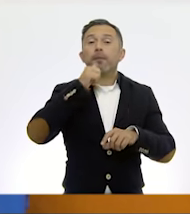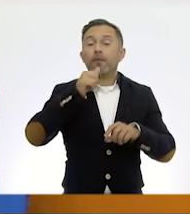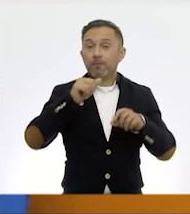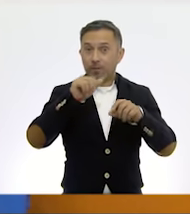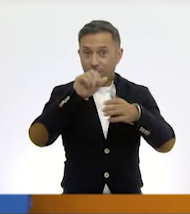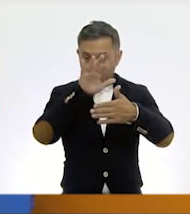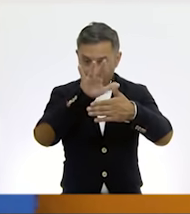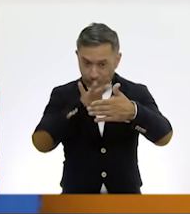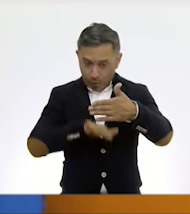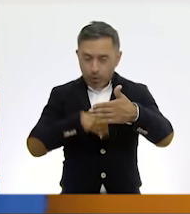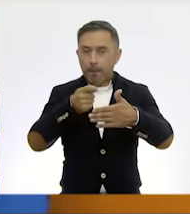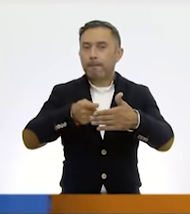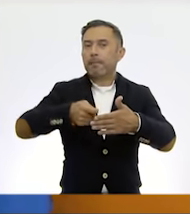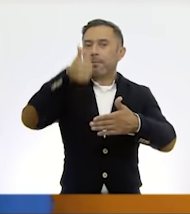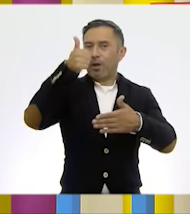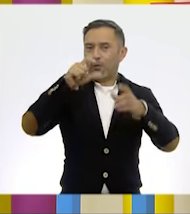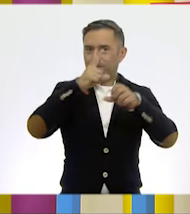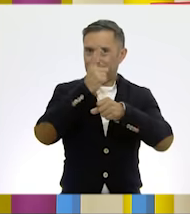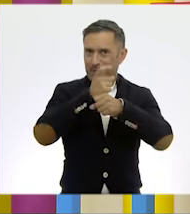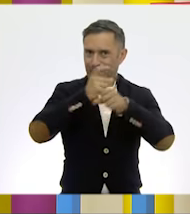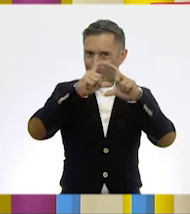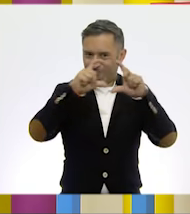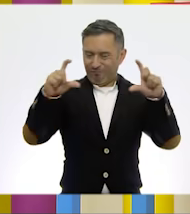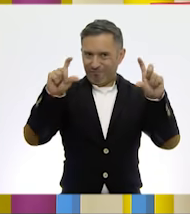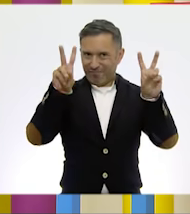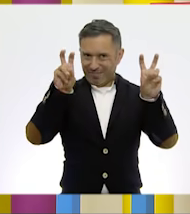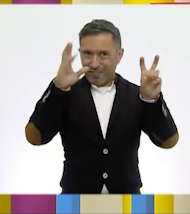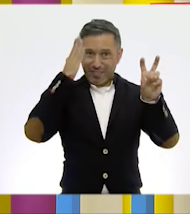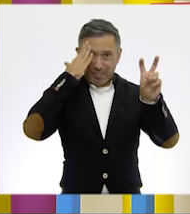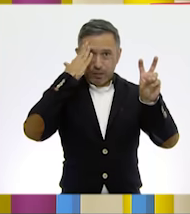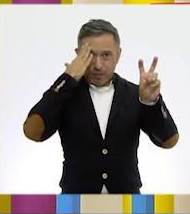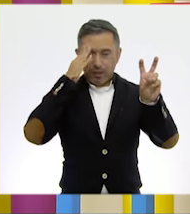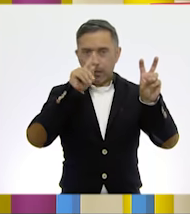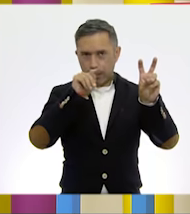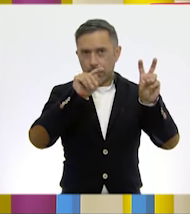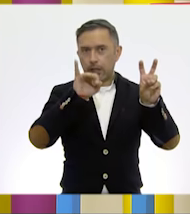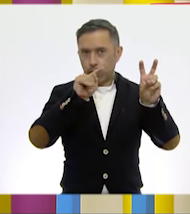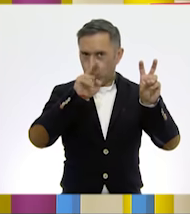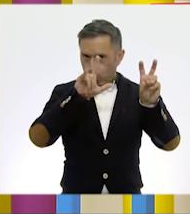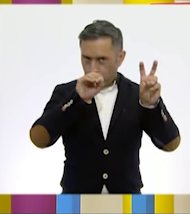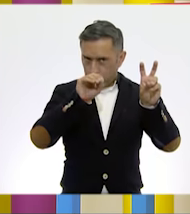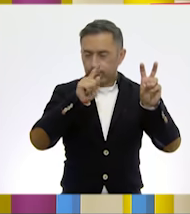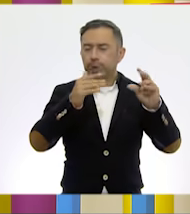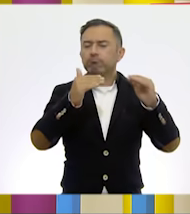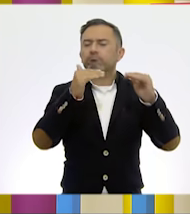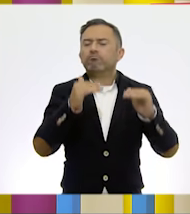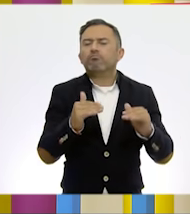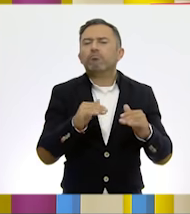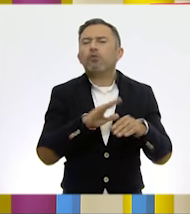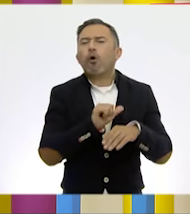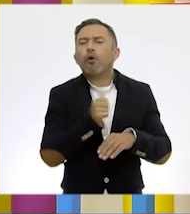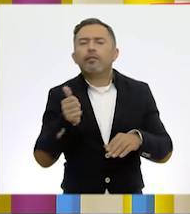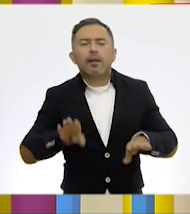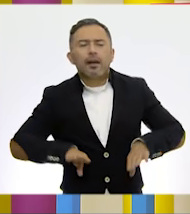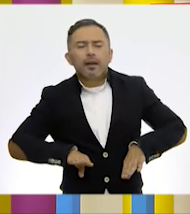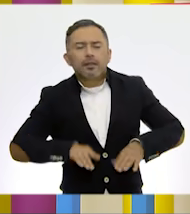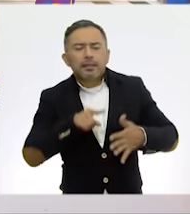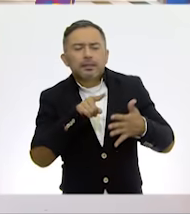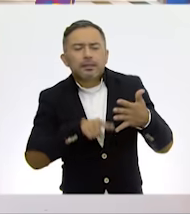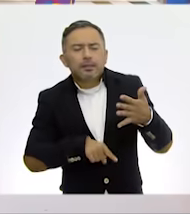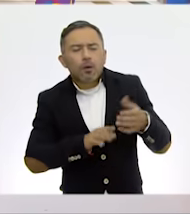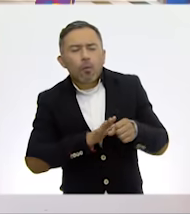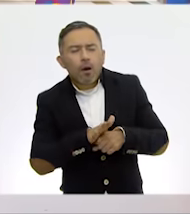nuestro folleto. ¿Te acuerdas? de otra característica de las que acabamos de leer? Por ejemplo, que te decía que es de los